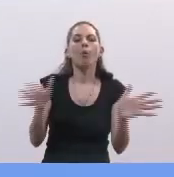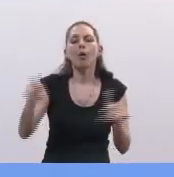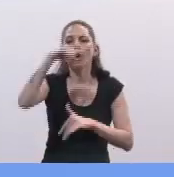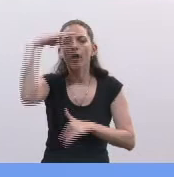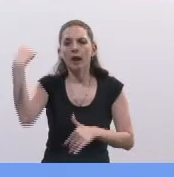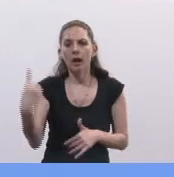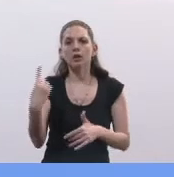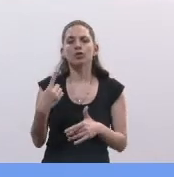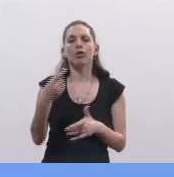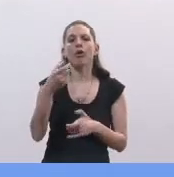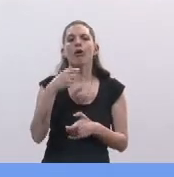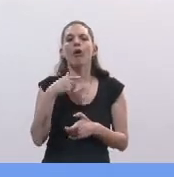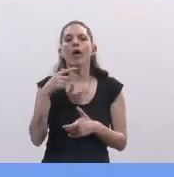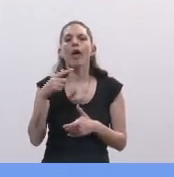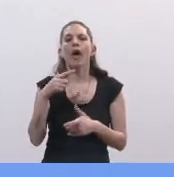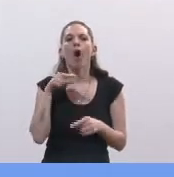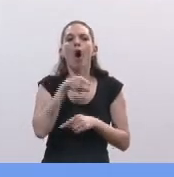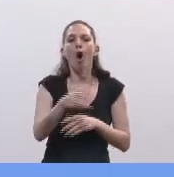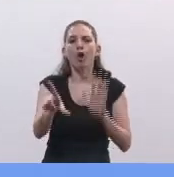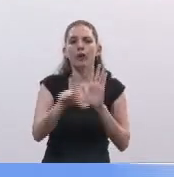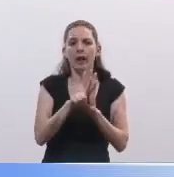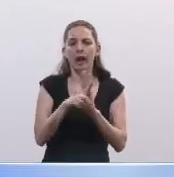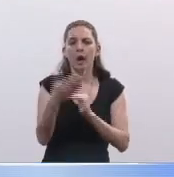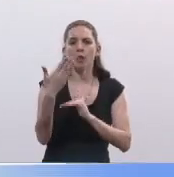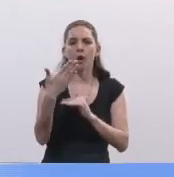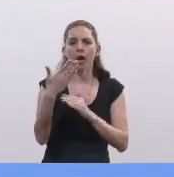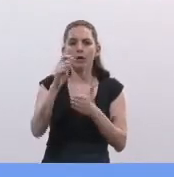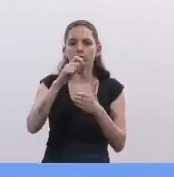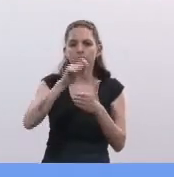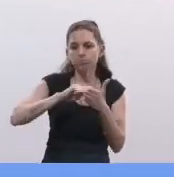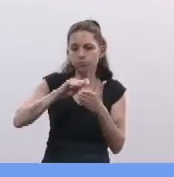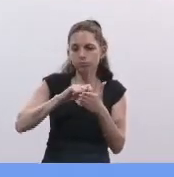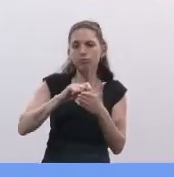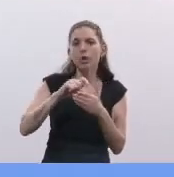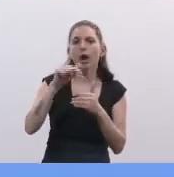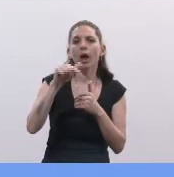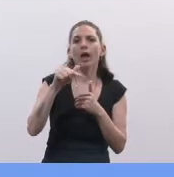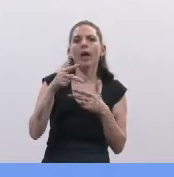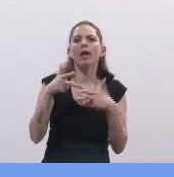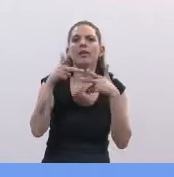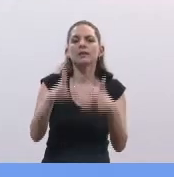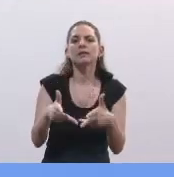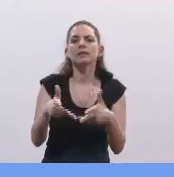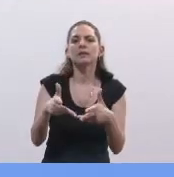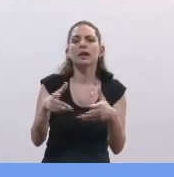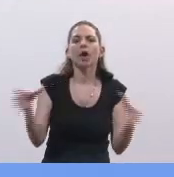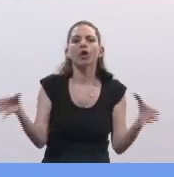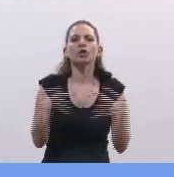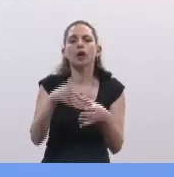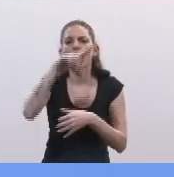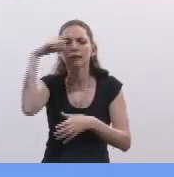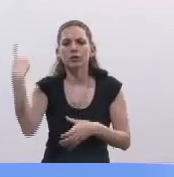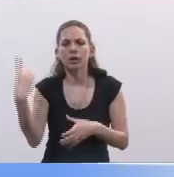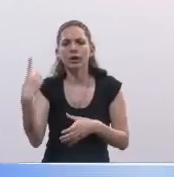que una instrucción general es contraria a la ley, pondrá su criterio disidente en conocimiento del Consejo General del Ministerio Público